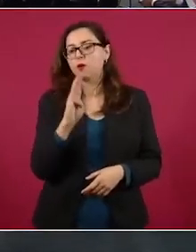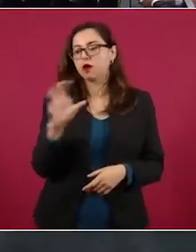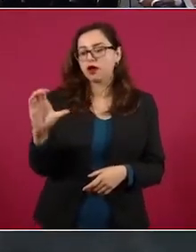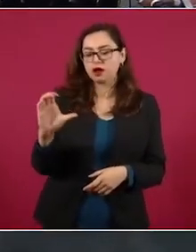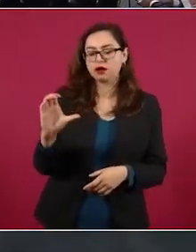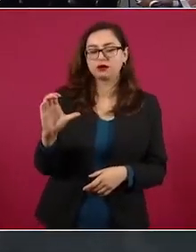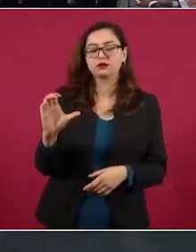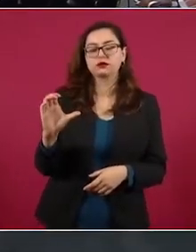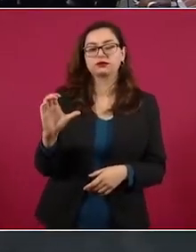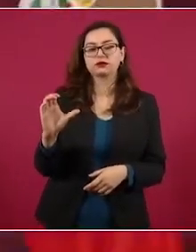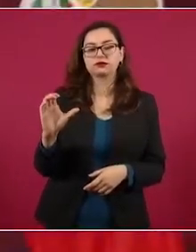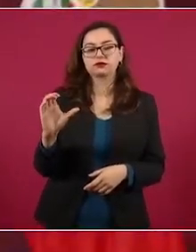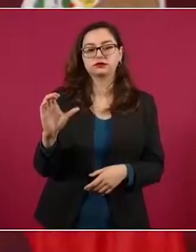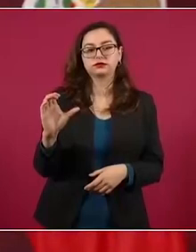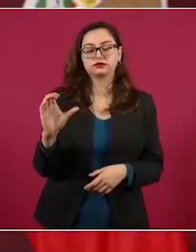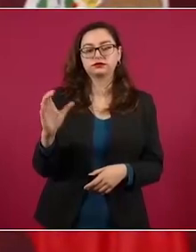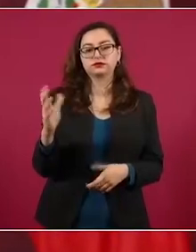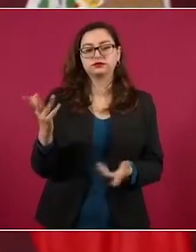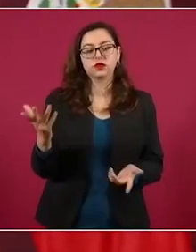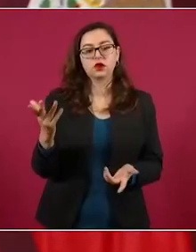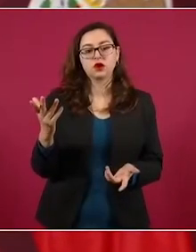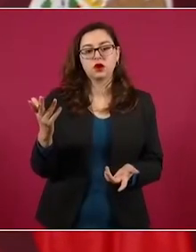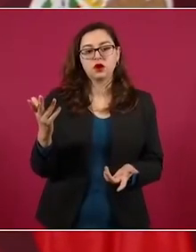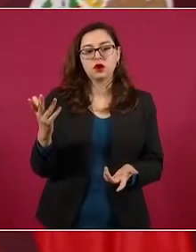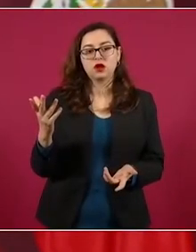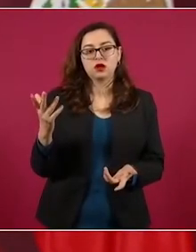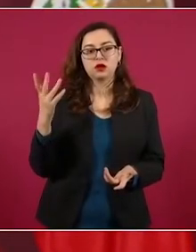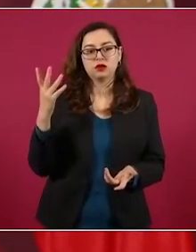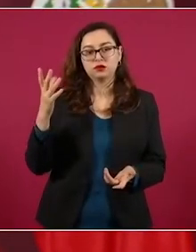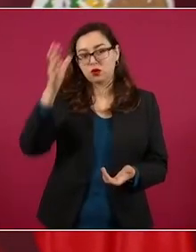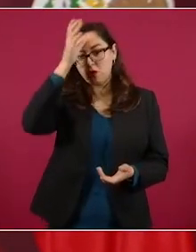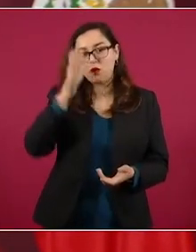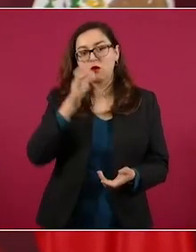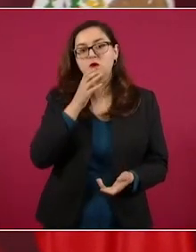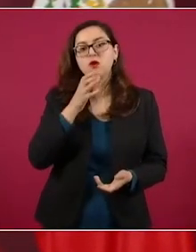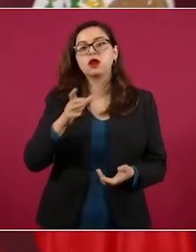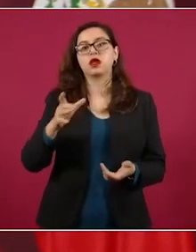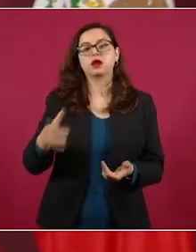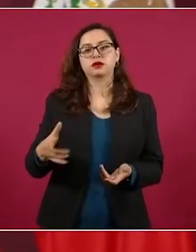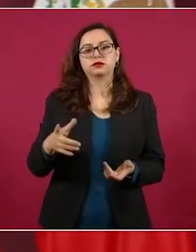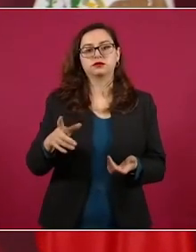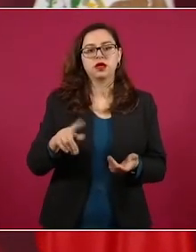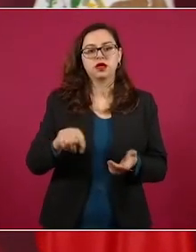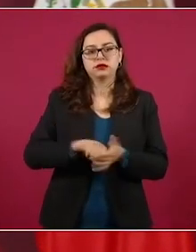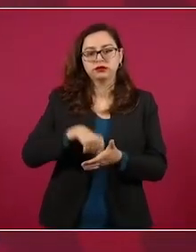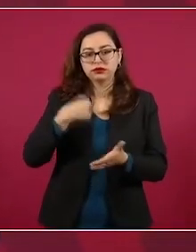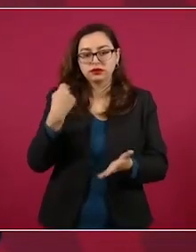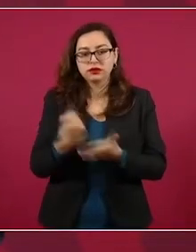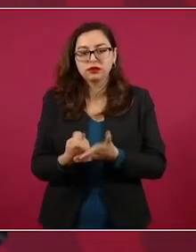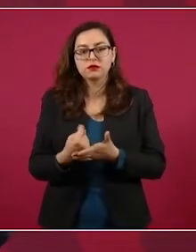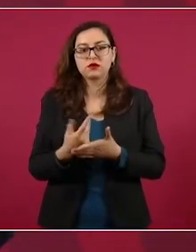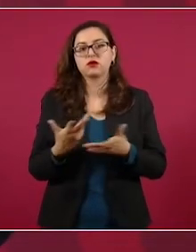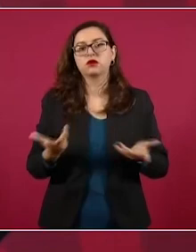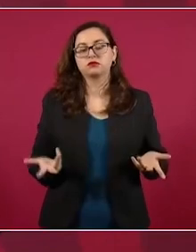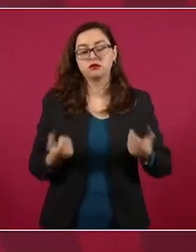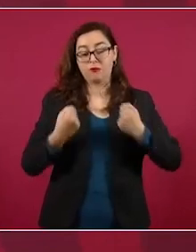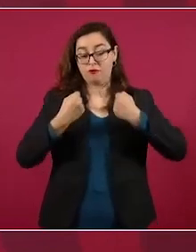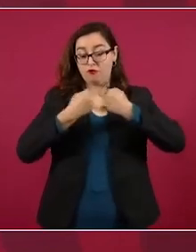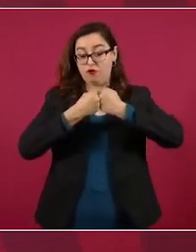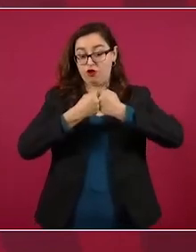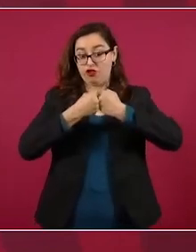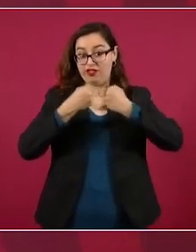California, como Coahuila, como Tamaulipas, todos los estados fronterizos tienen